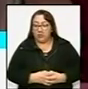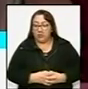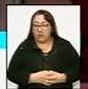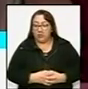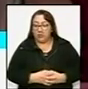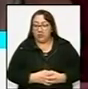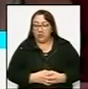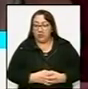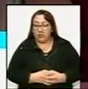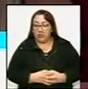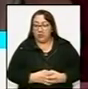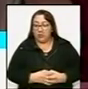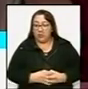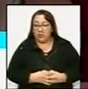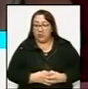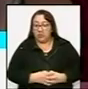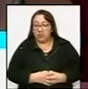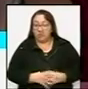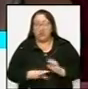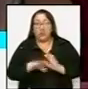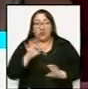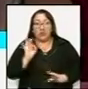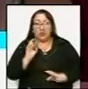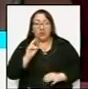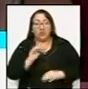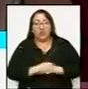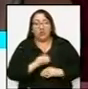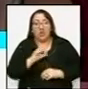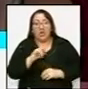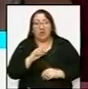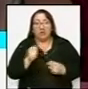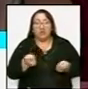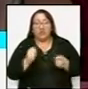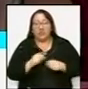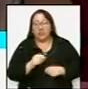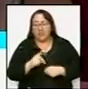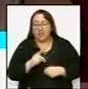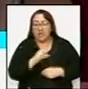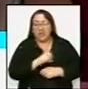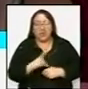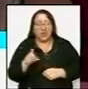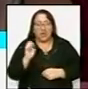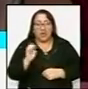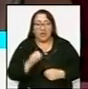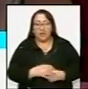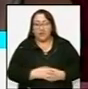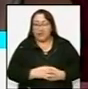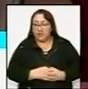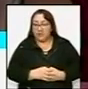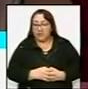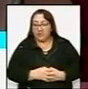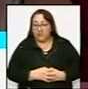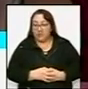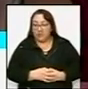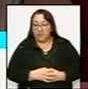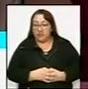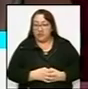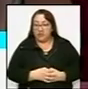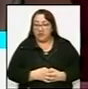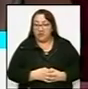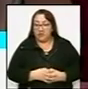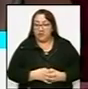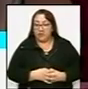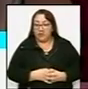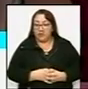Lo pongo al voto. Pongo al voto el retiro de la causal de suspensión del literal E. El voto es que